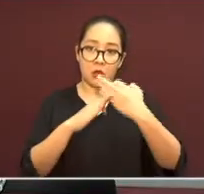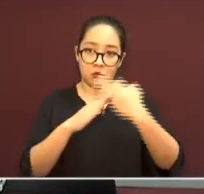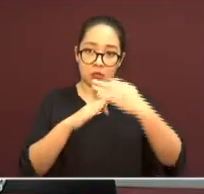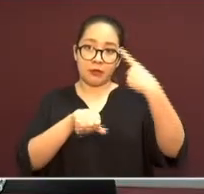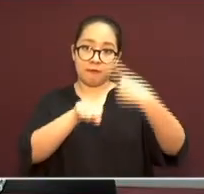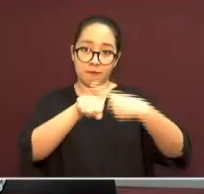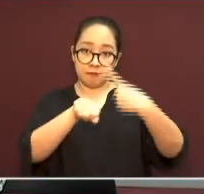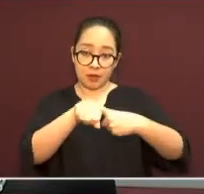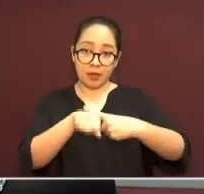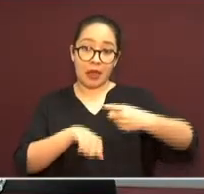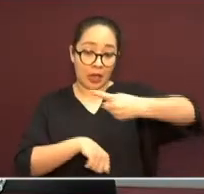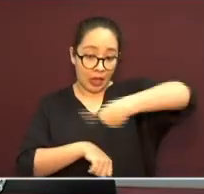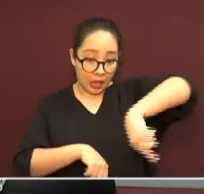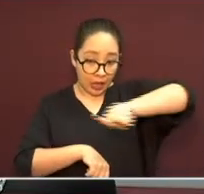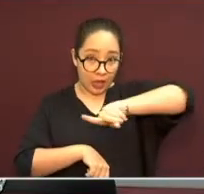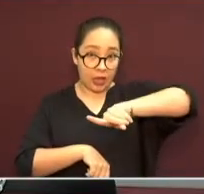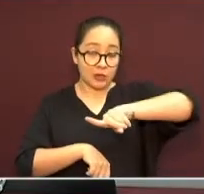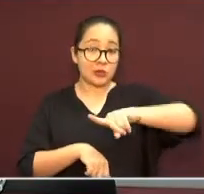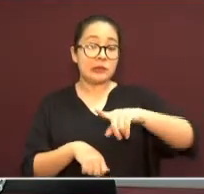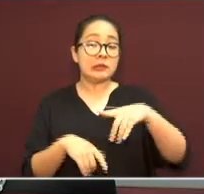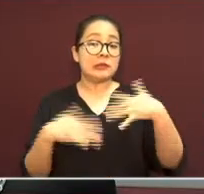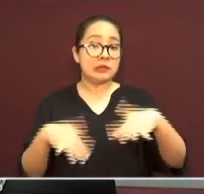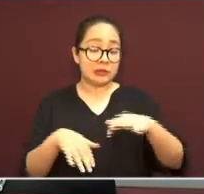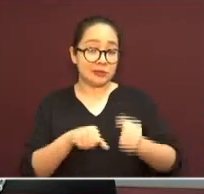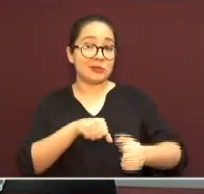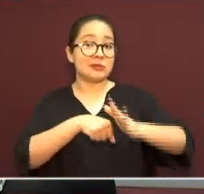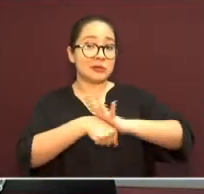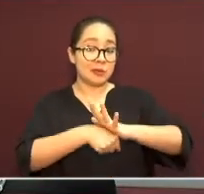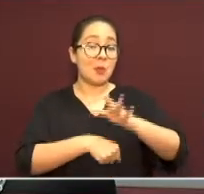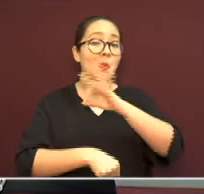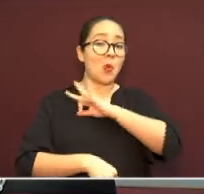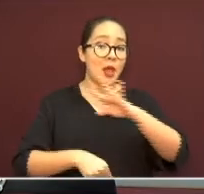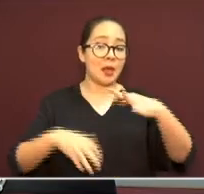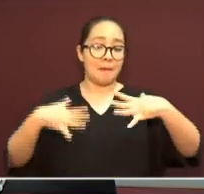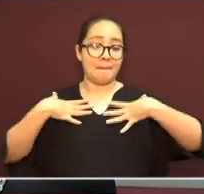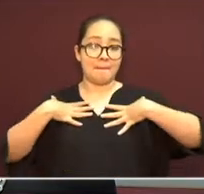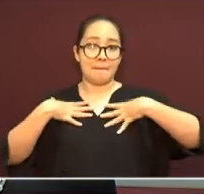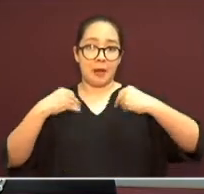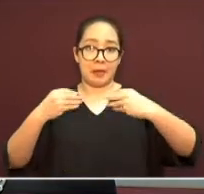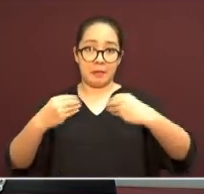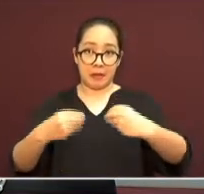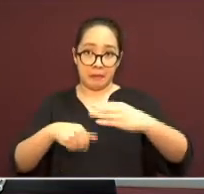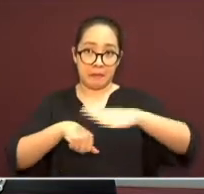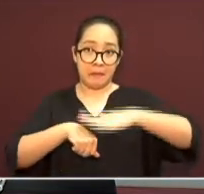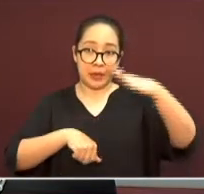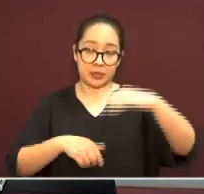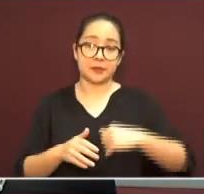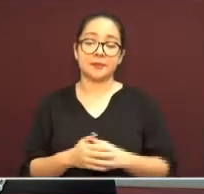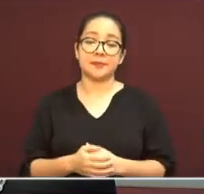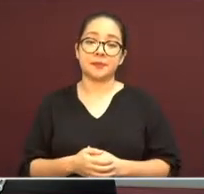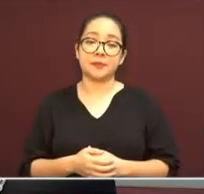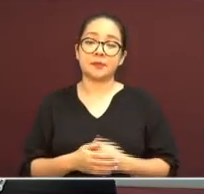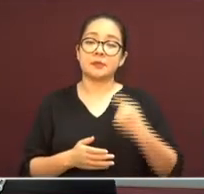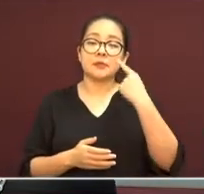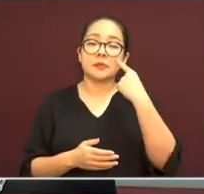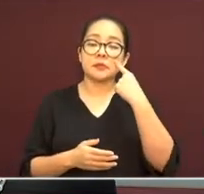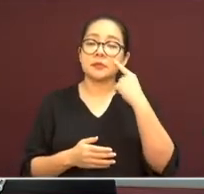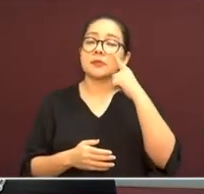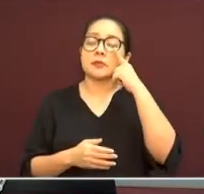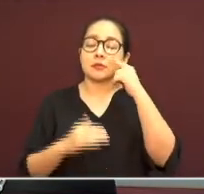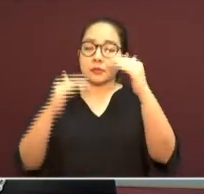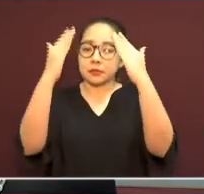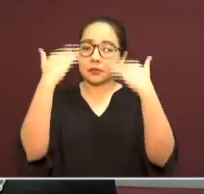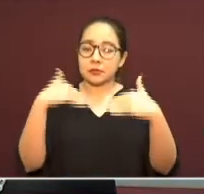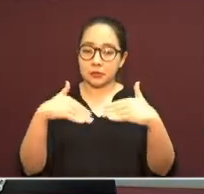que estos enfermos son los que pueden contagiar a más personas les muestro la situación de los municipios que además